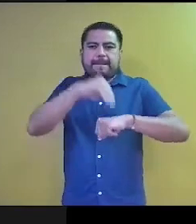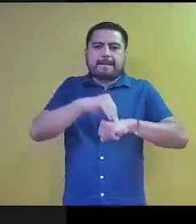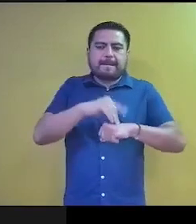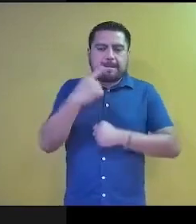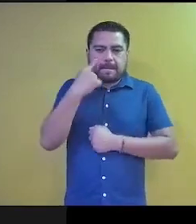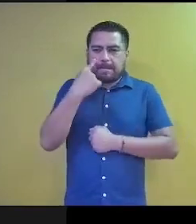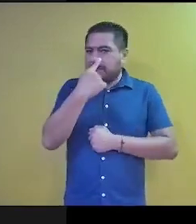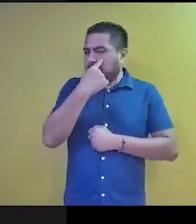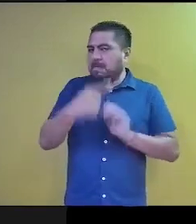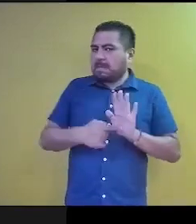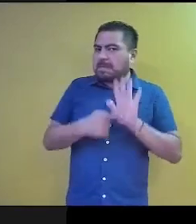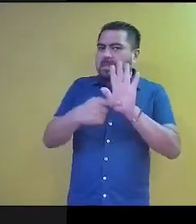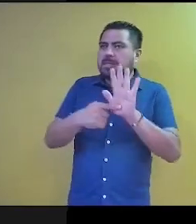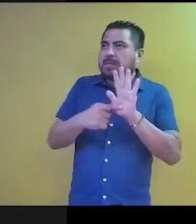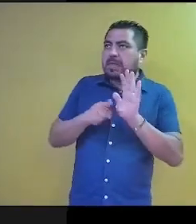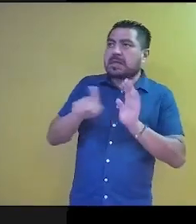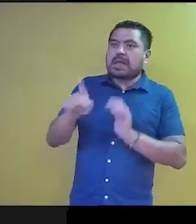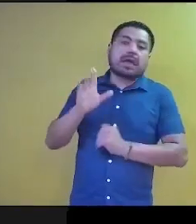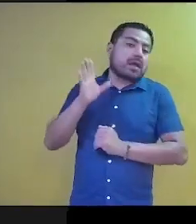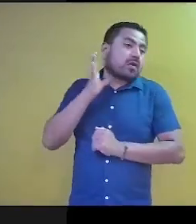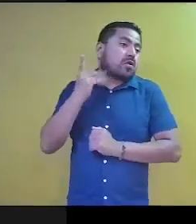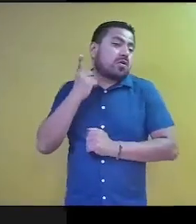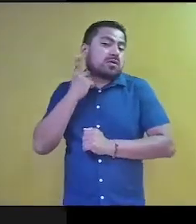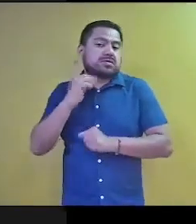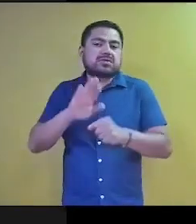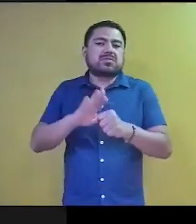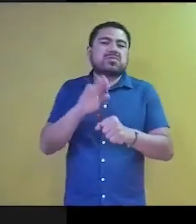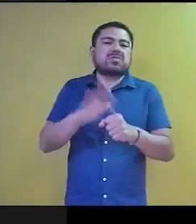al Congreso por aquellos